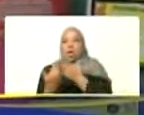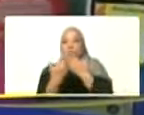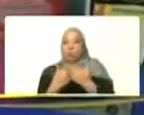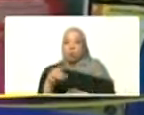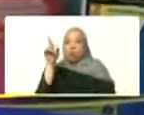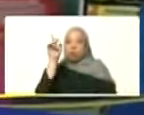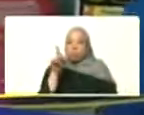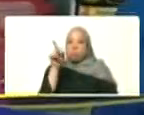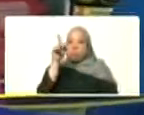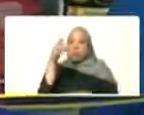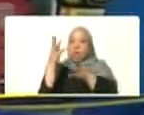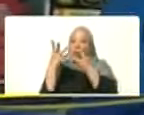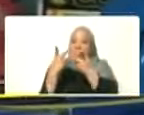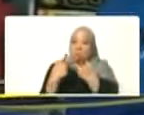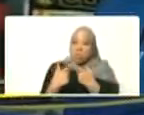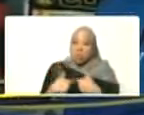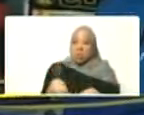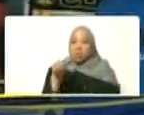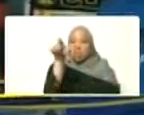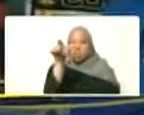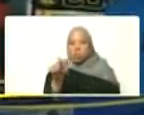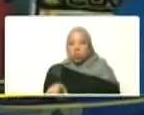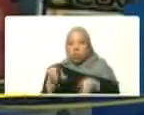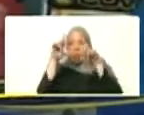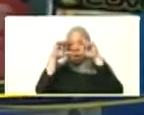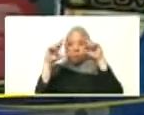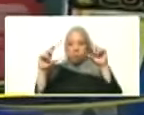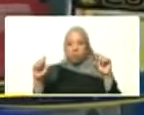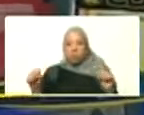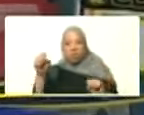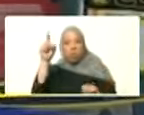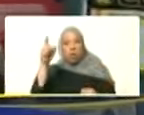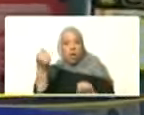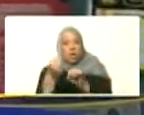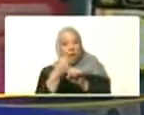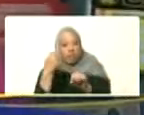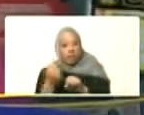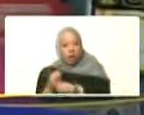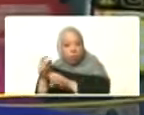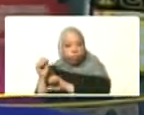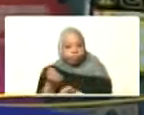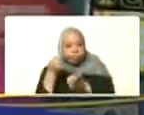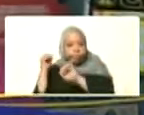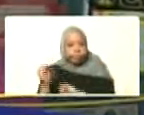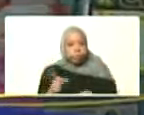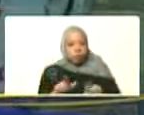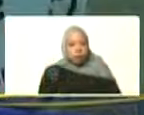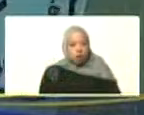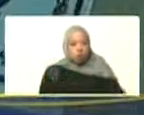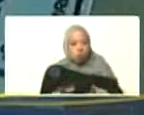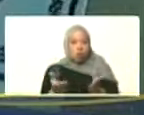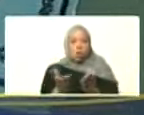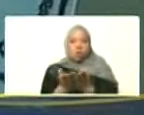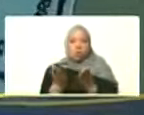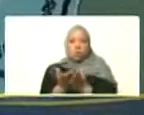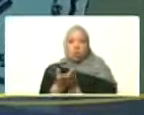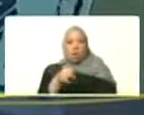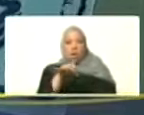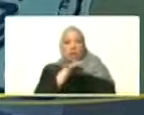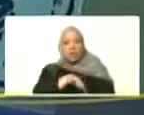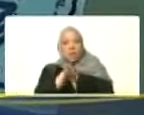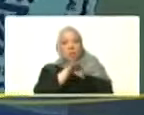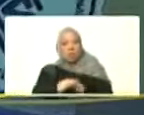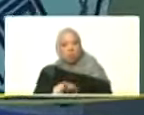docentes, administrativos y obreros, sintamos ese gran sentido de pertenencia, ¿ok? Porque